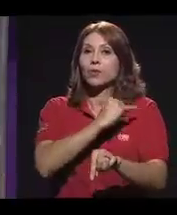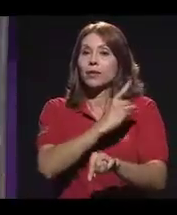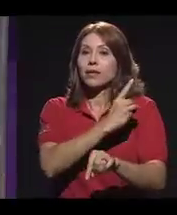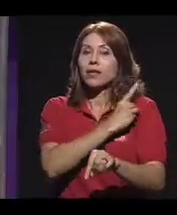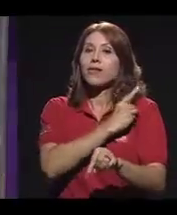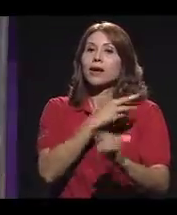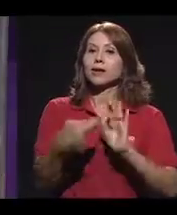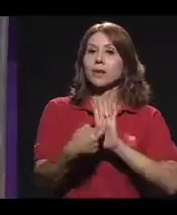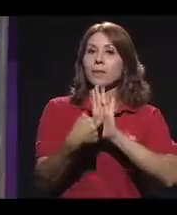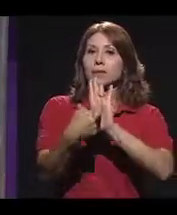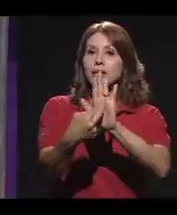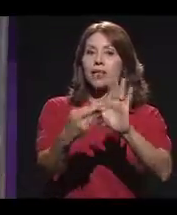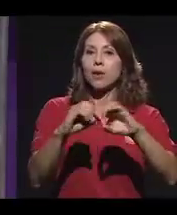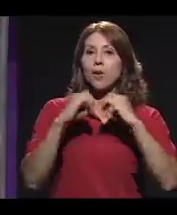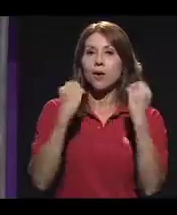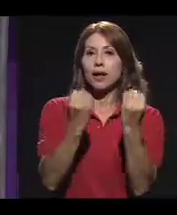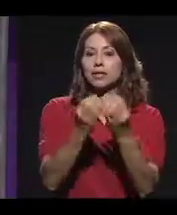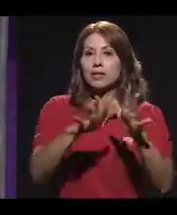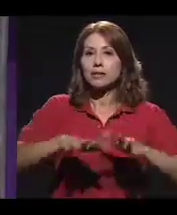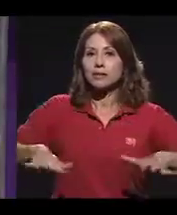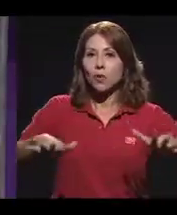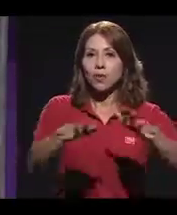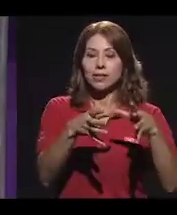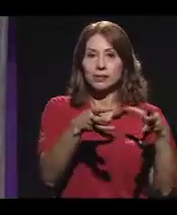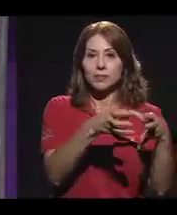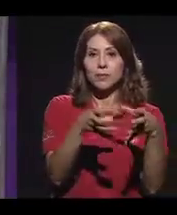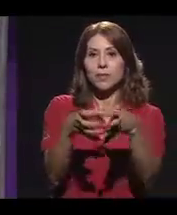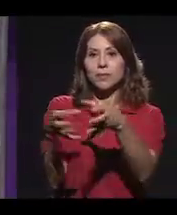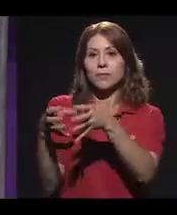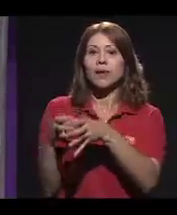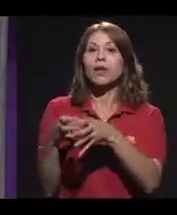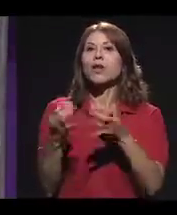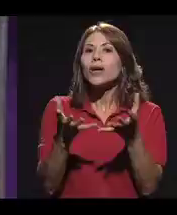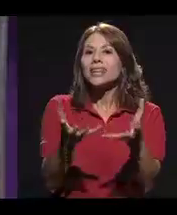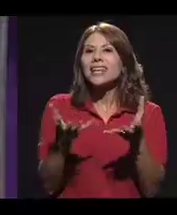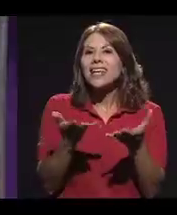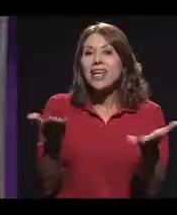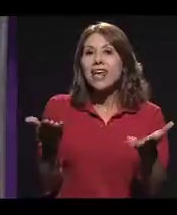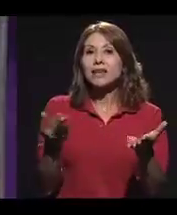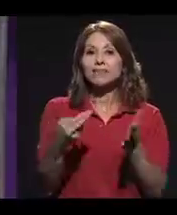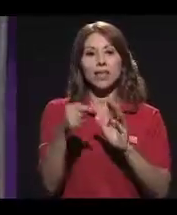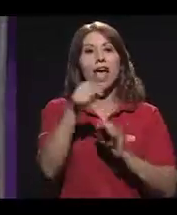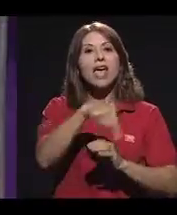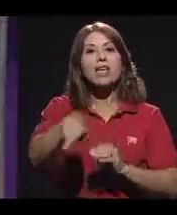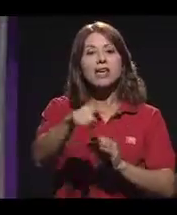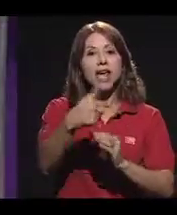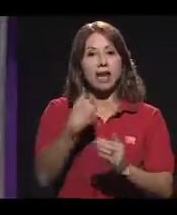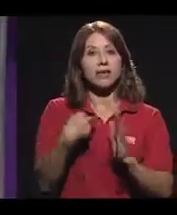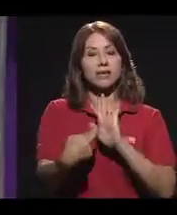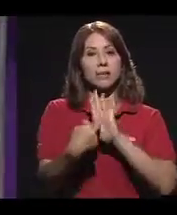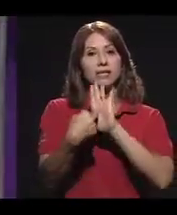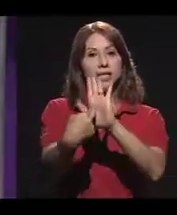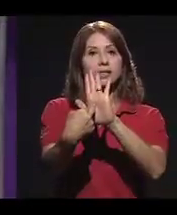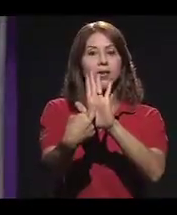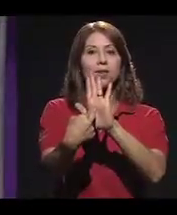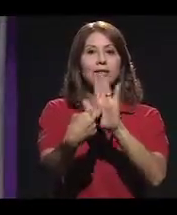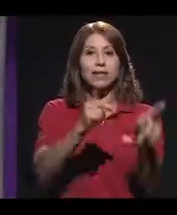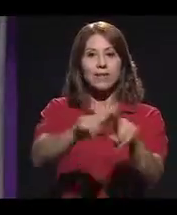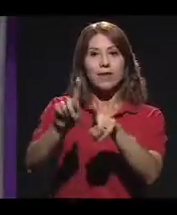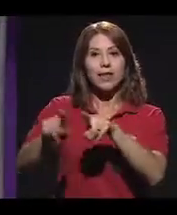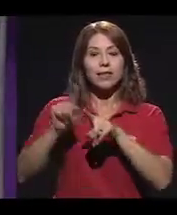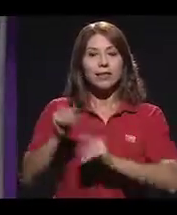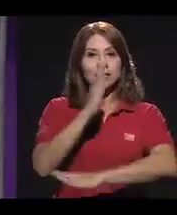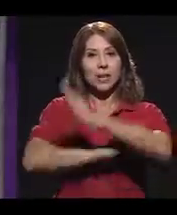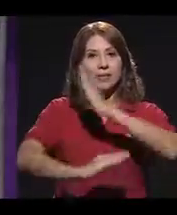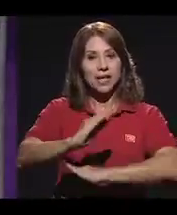¿verdad?, del movimiento social de las personas con discapacidad, la idea es que estén representadas las diferentes discapacidades y que haya 2 hombres